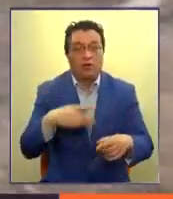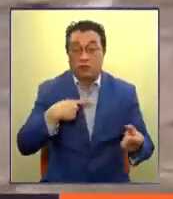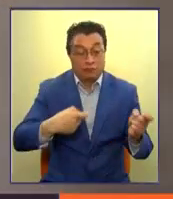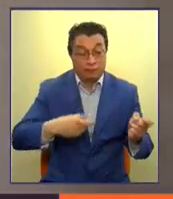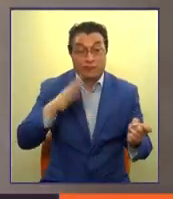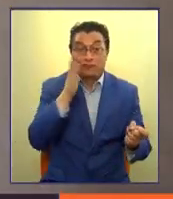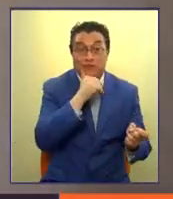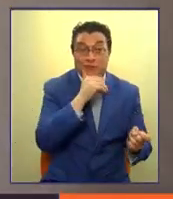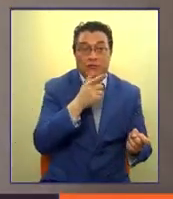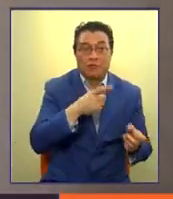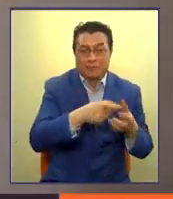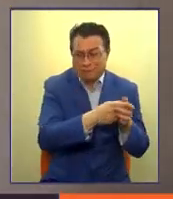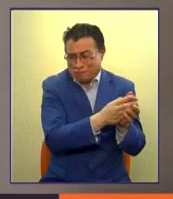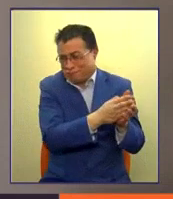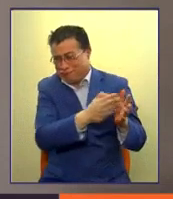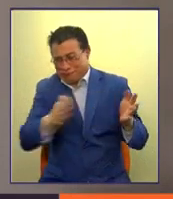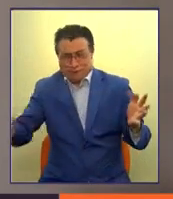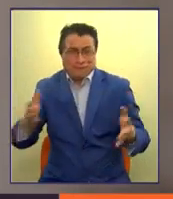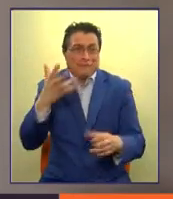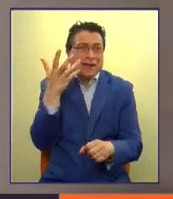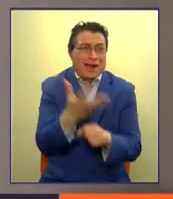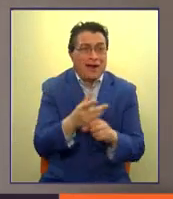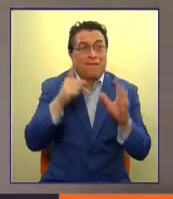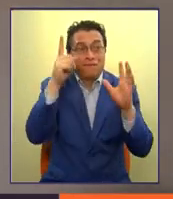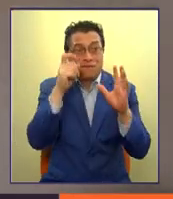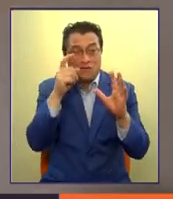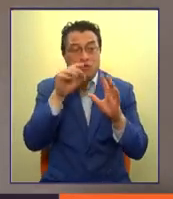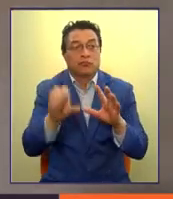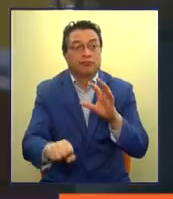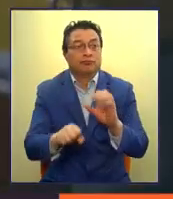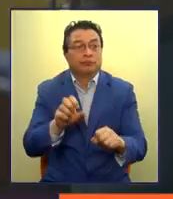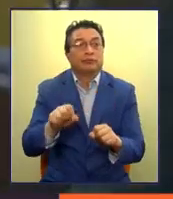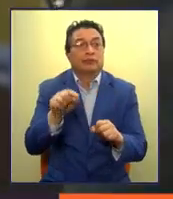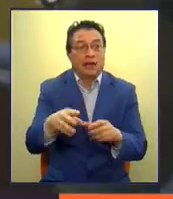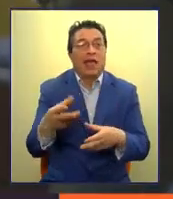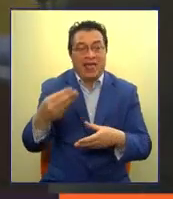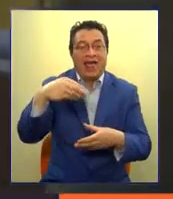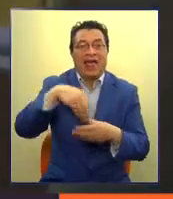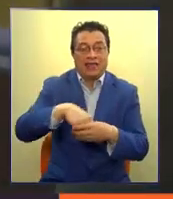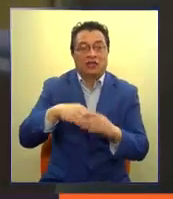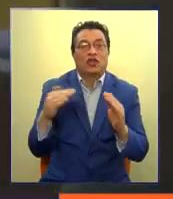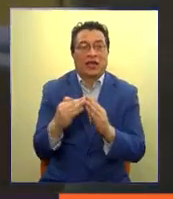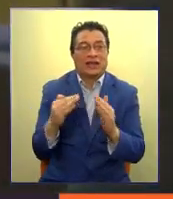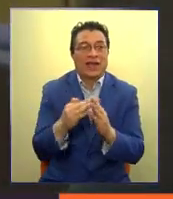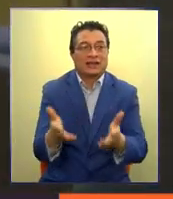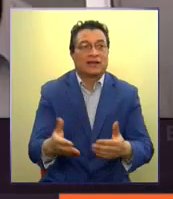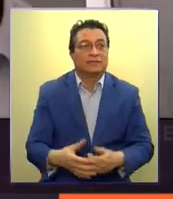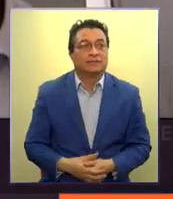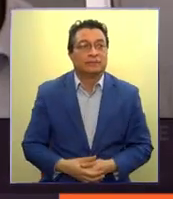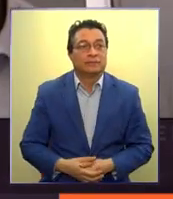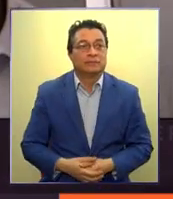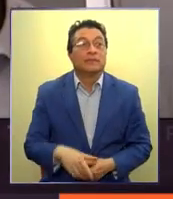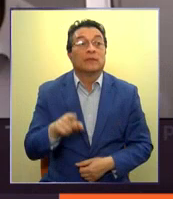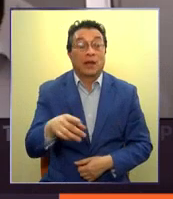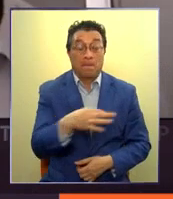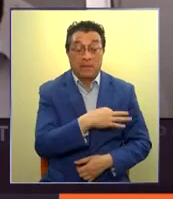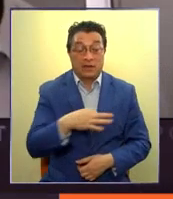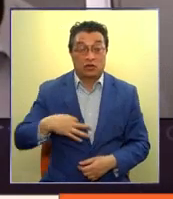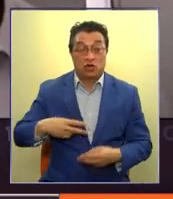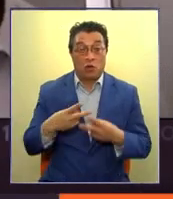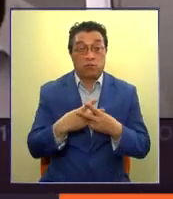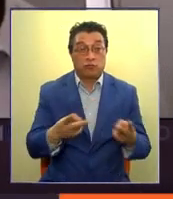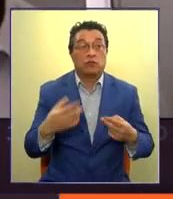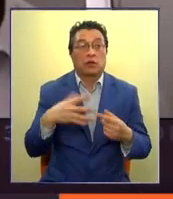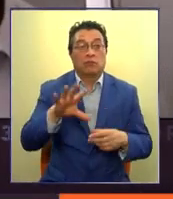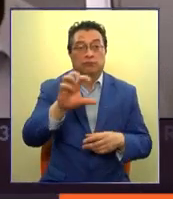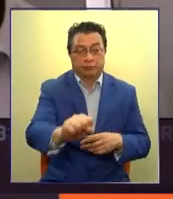tenía un arsenal en fotos, lo que le encontraron en el interior de su domicilio. El Ministerio Público en esta causa ha formalizado